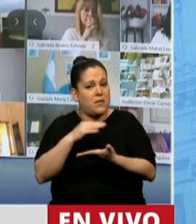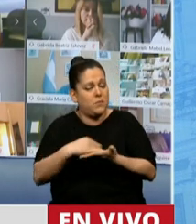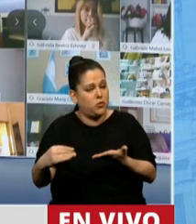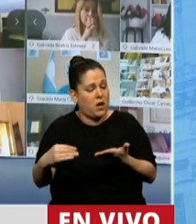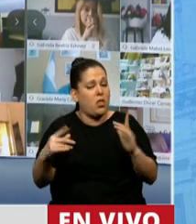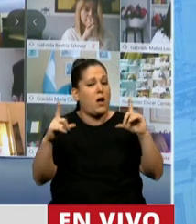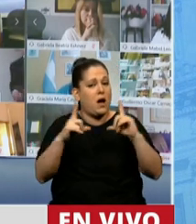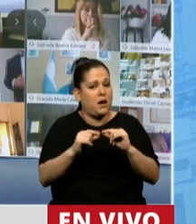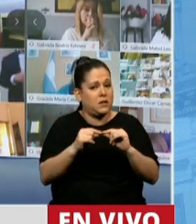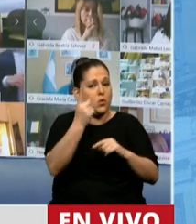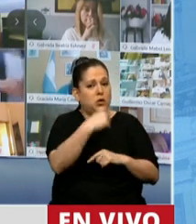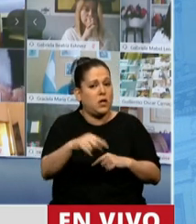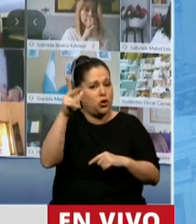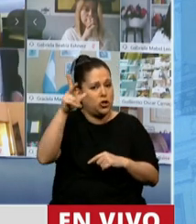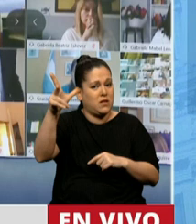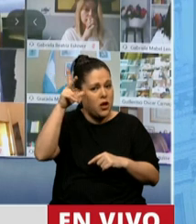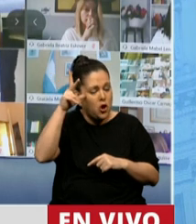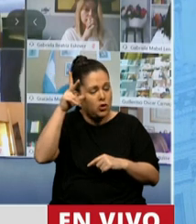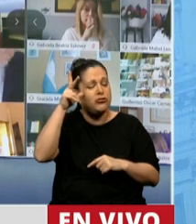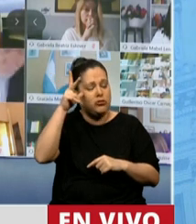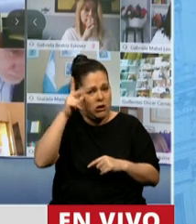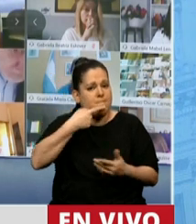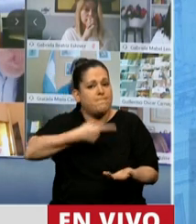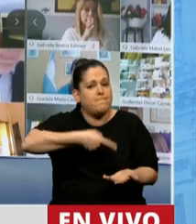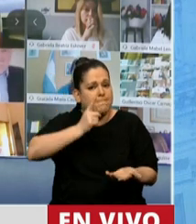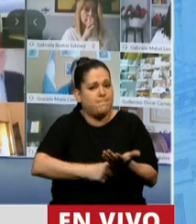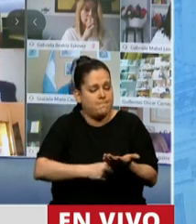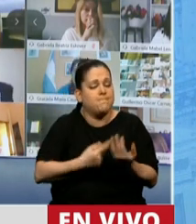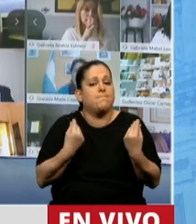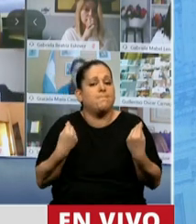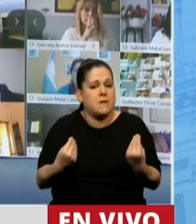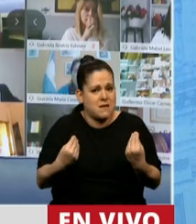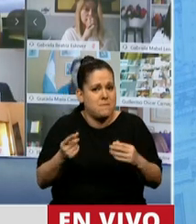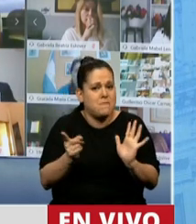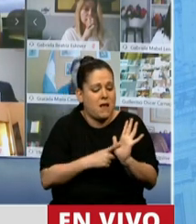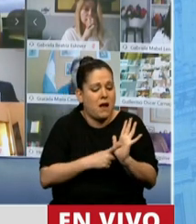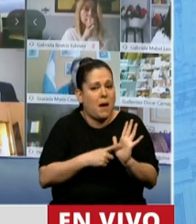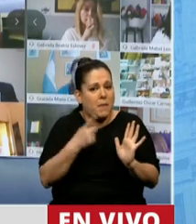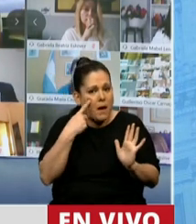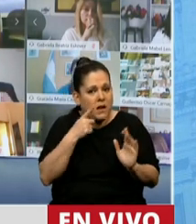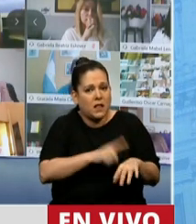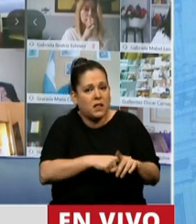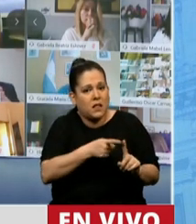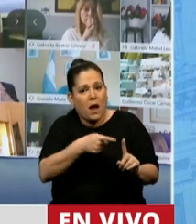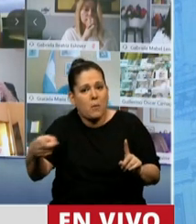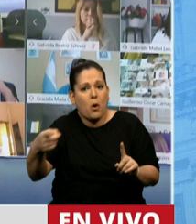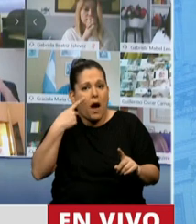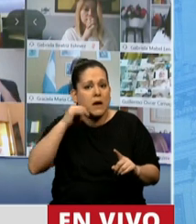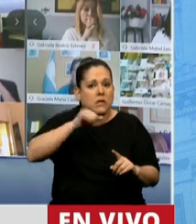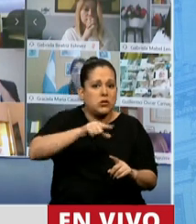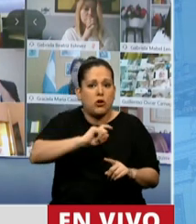artículo 188 evalúe en el plazo que establece el reglamento si la conducta fue